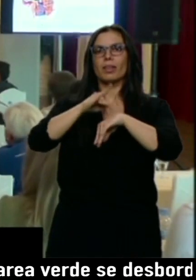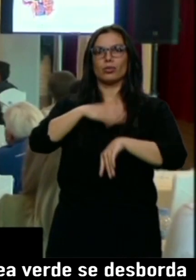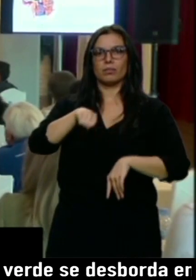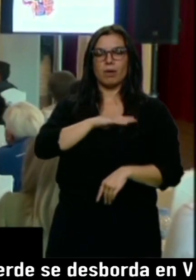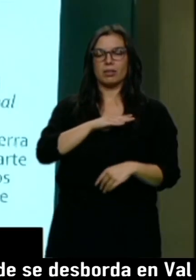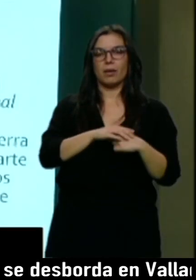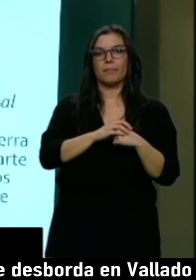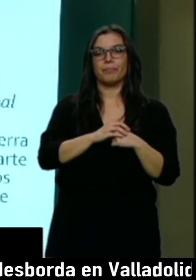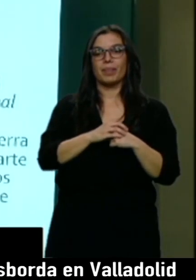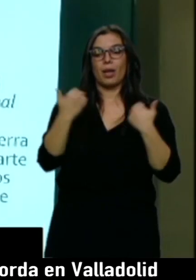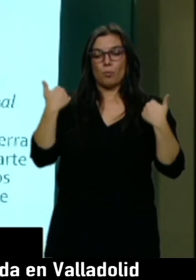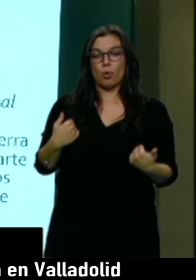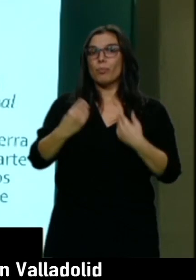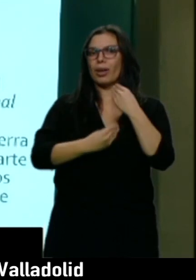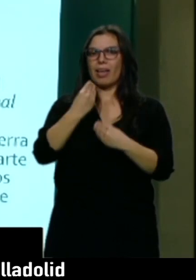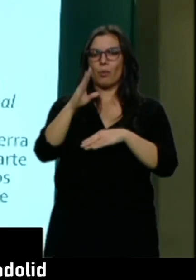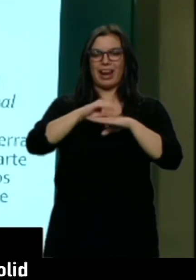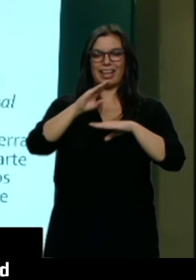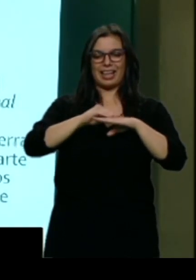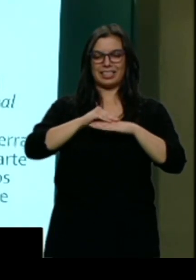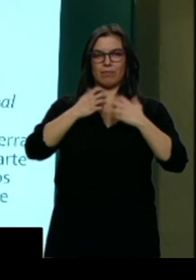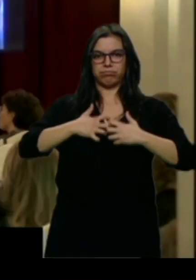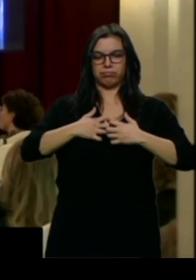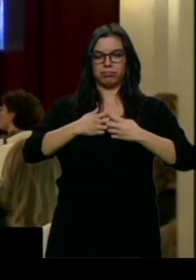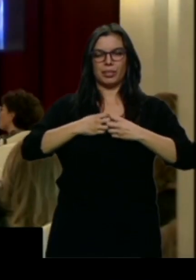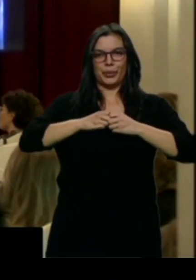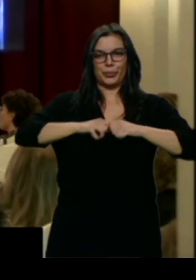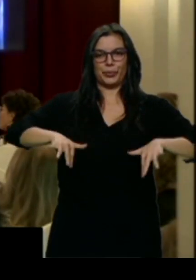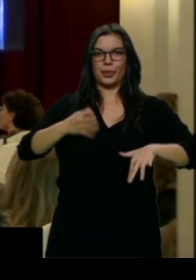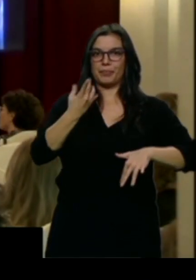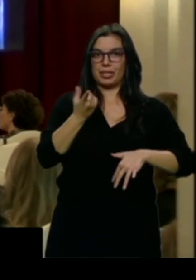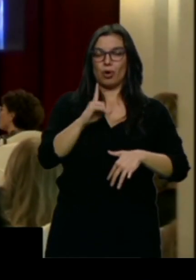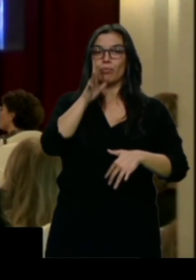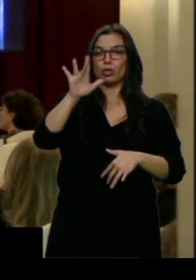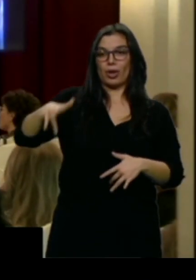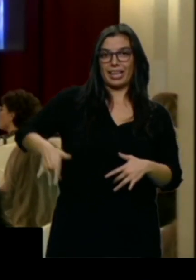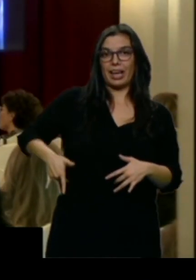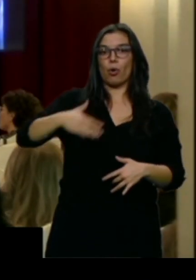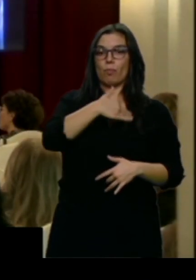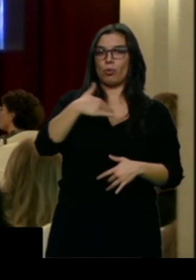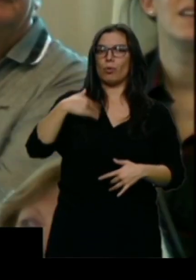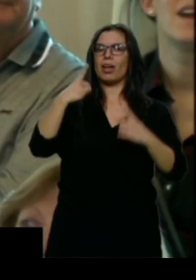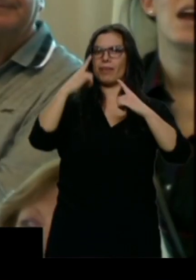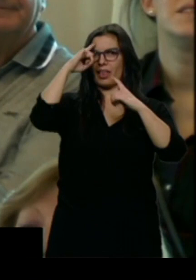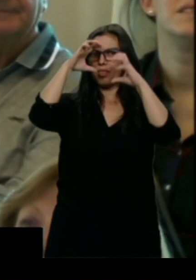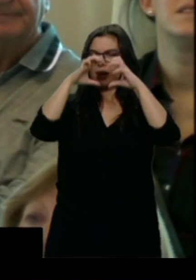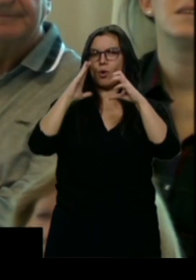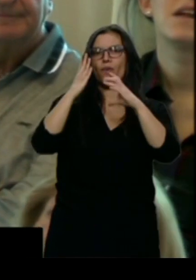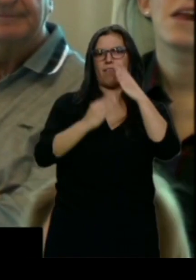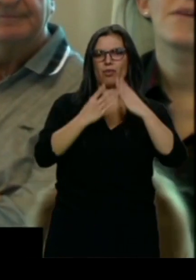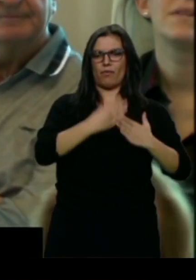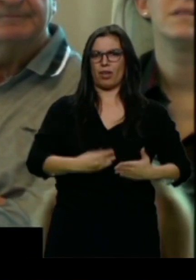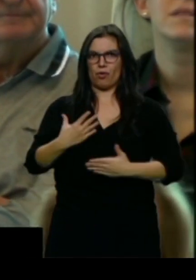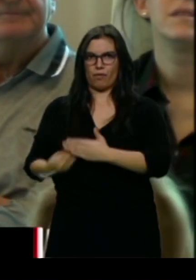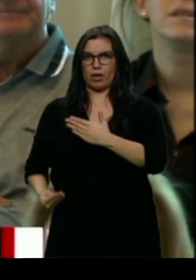no se metabolizan bien y eso supone que el hígado, pulmones y a veces el cerebro fallan. Una futura cura podría salir al mercado en un año